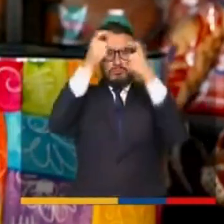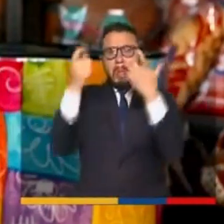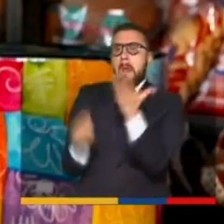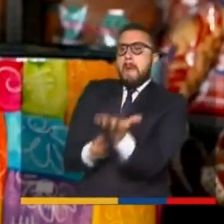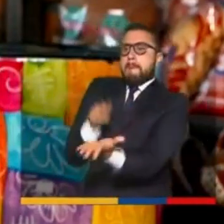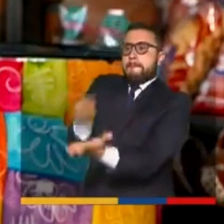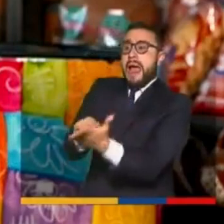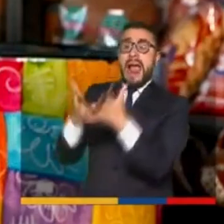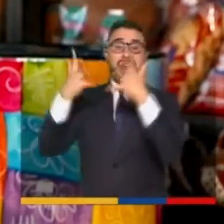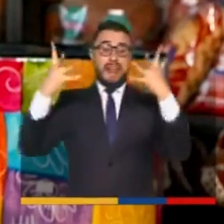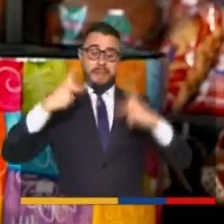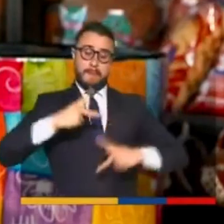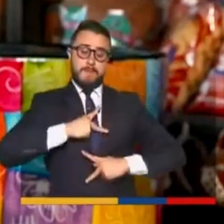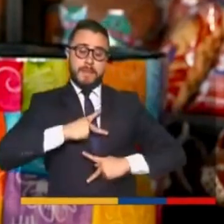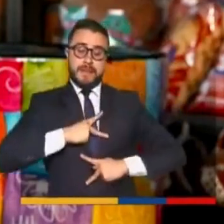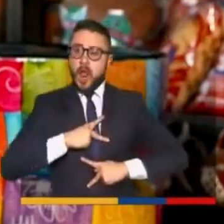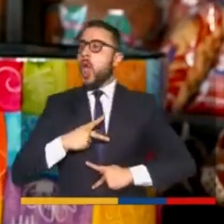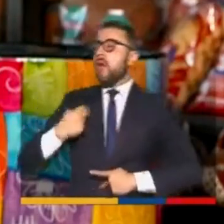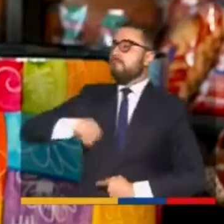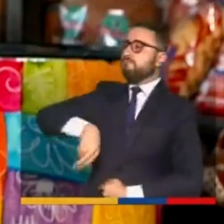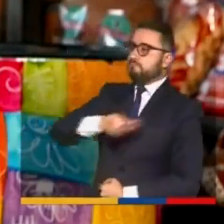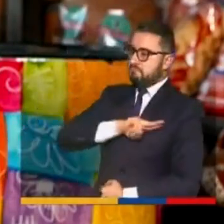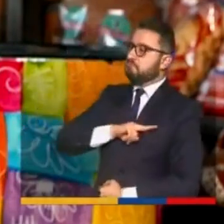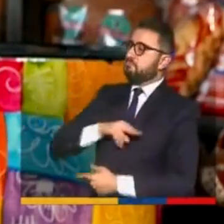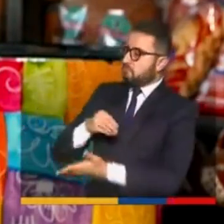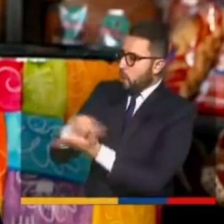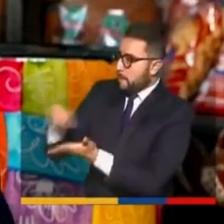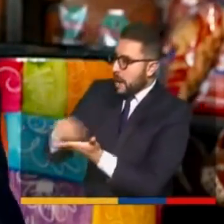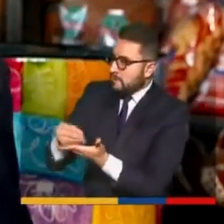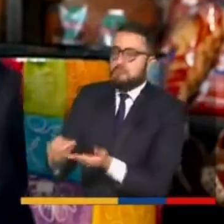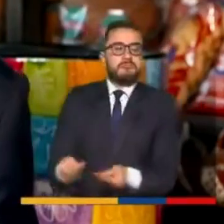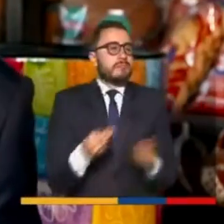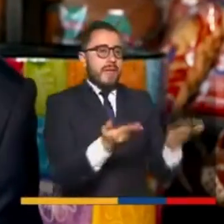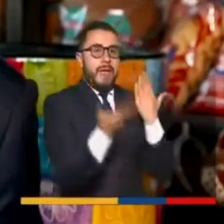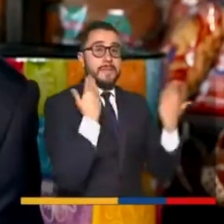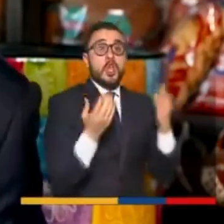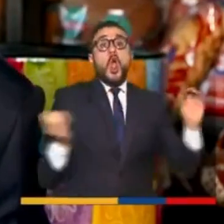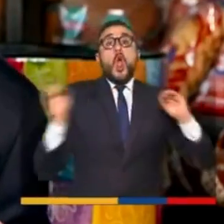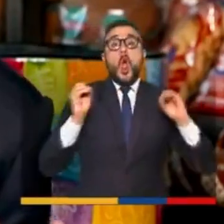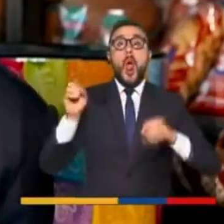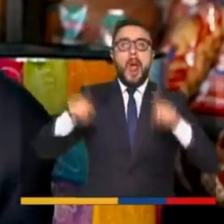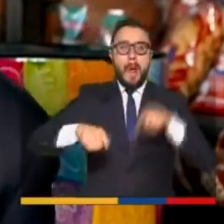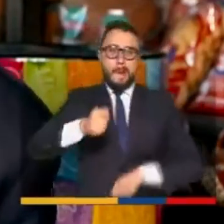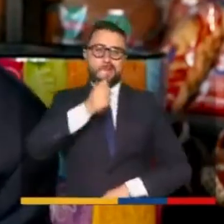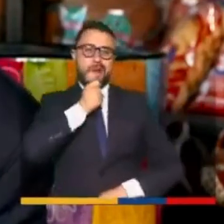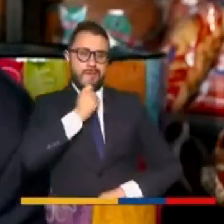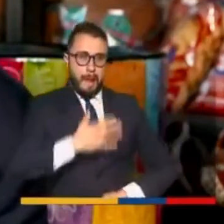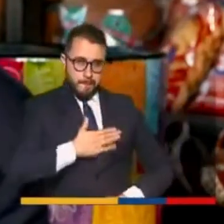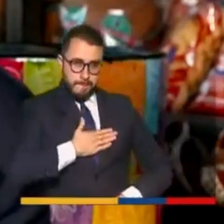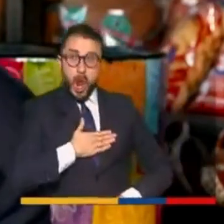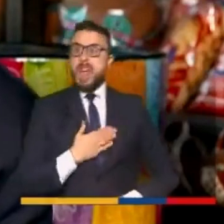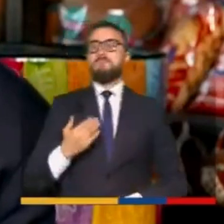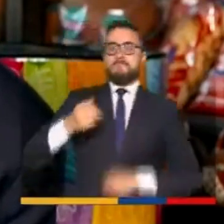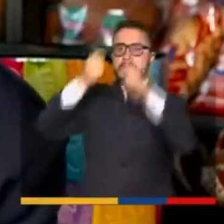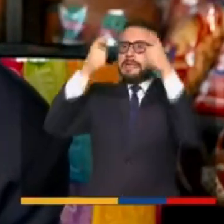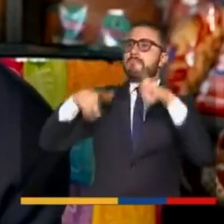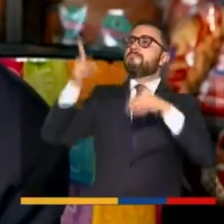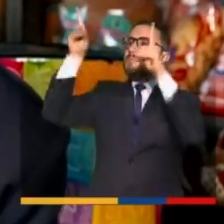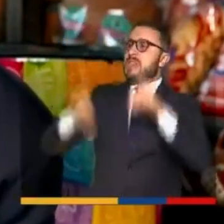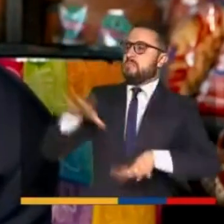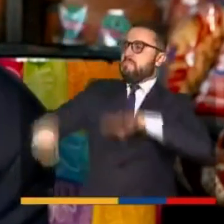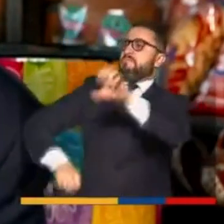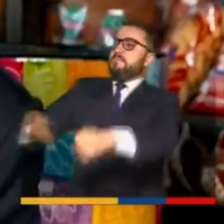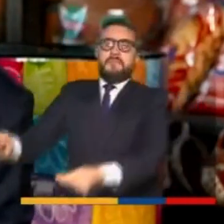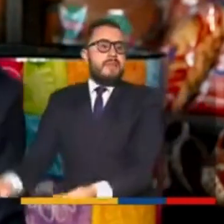las quitamos de las que tenía la mafia y se la hemos entregado al que trabaja el campo. También